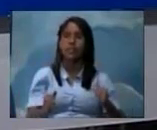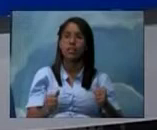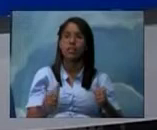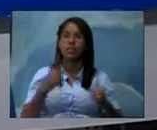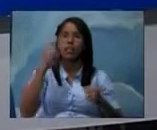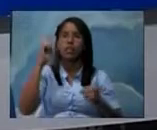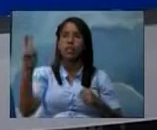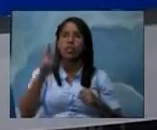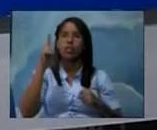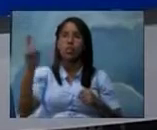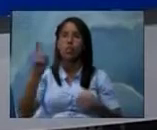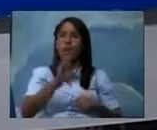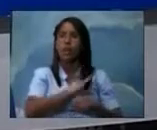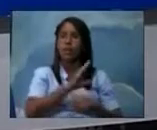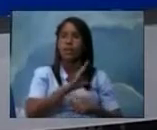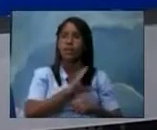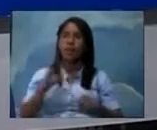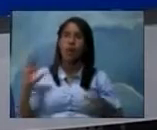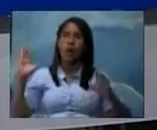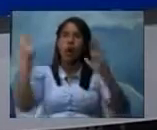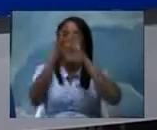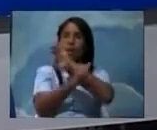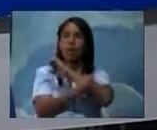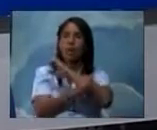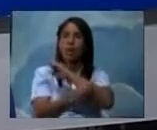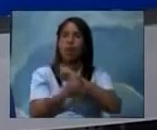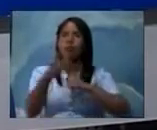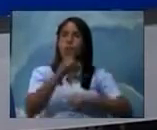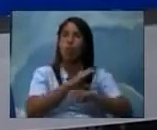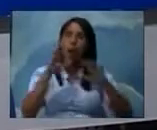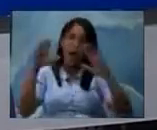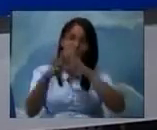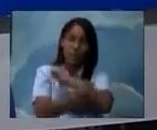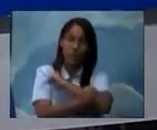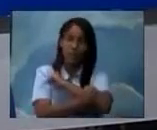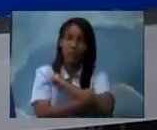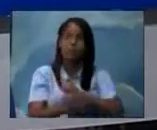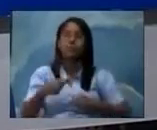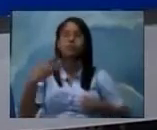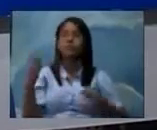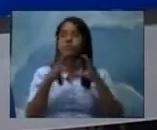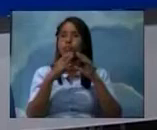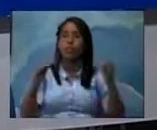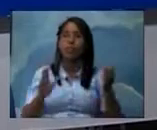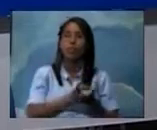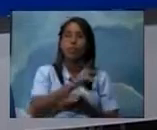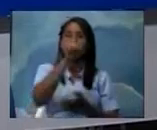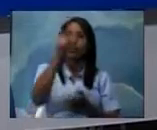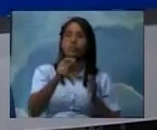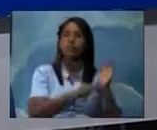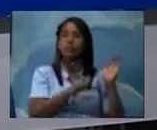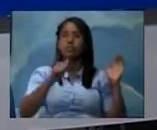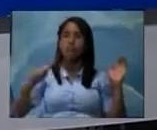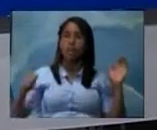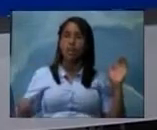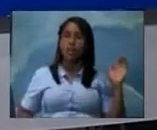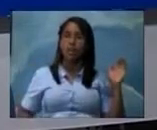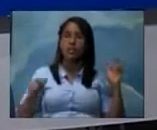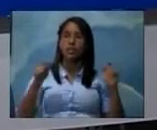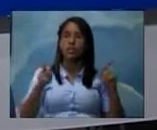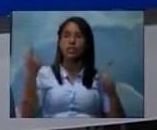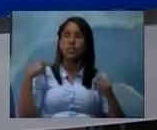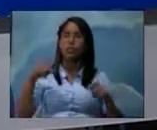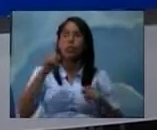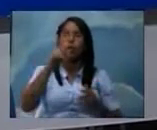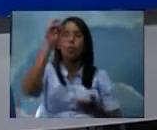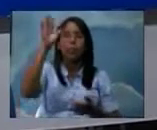y los valientes ¿qué hacemos los valientes? Lo arrebatan. Lo arrebatamos, que toda la gloria sea para el Señor. Amén, amén. Aquí